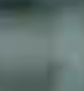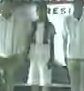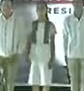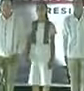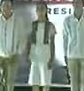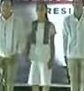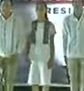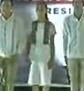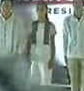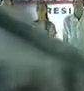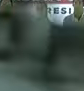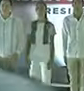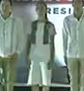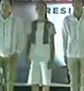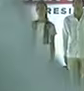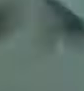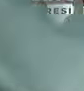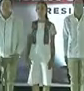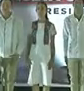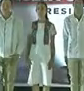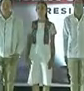tierra su